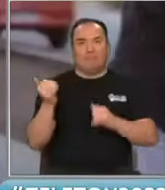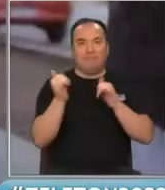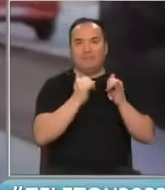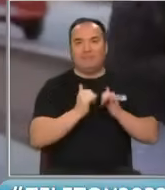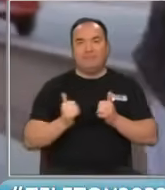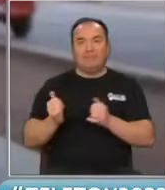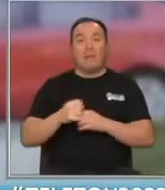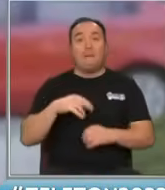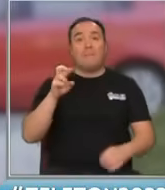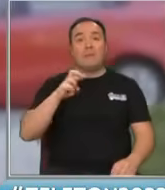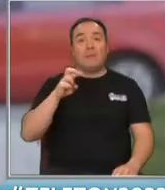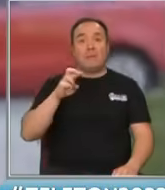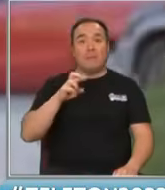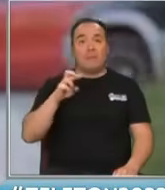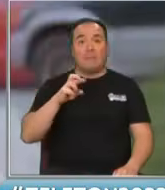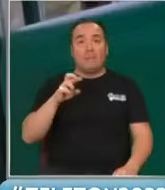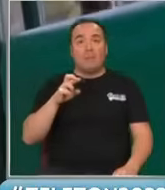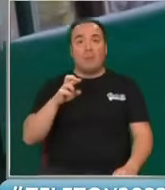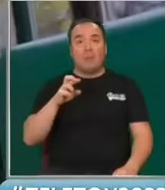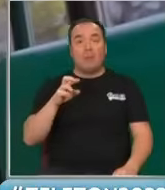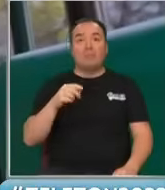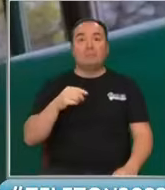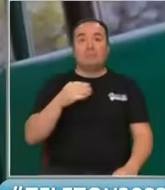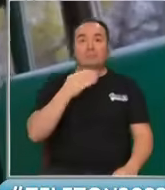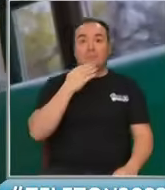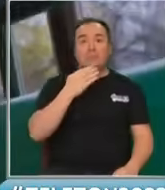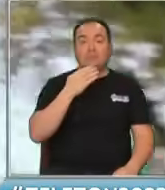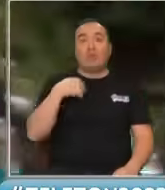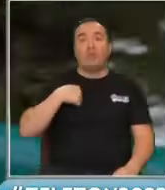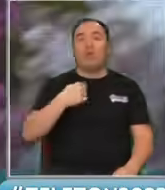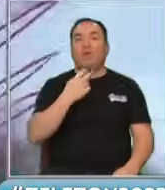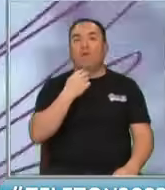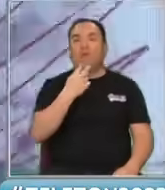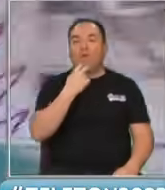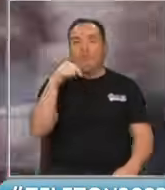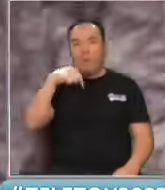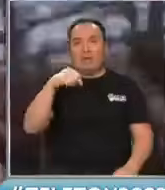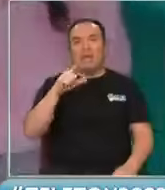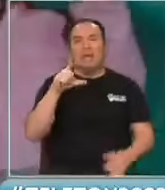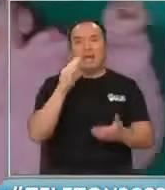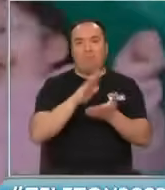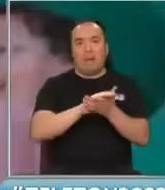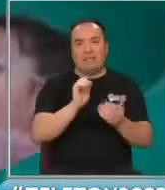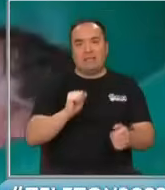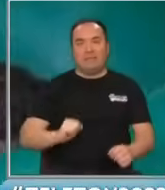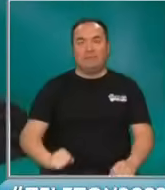Mi papá se llama el Chirul Daniel. Yo vivo aquí en Limache.